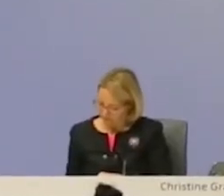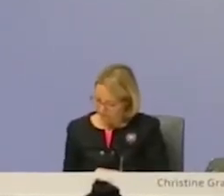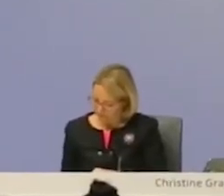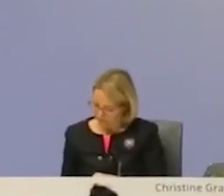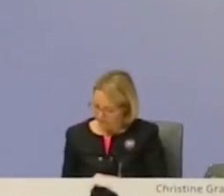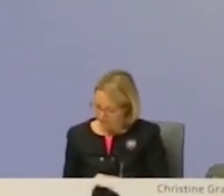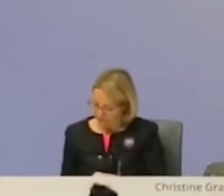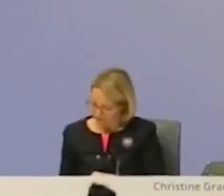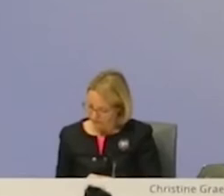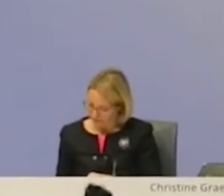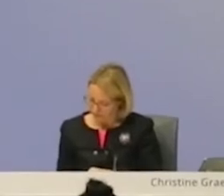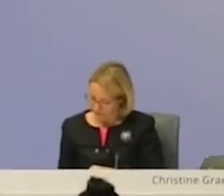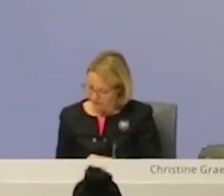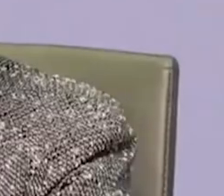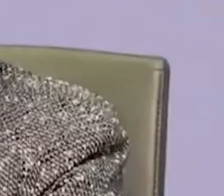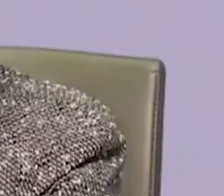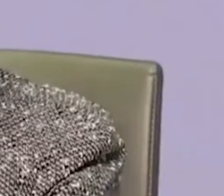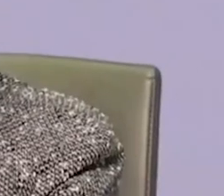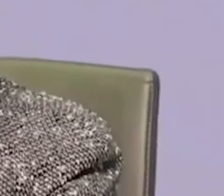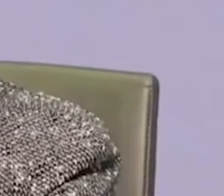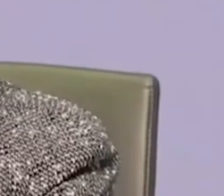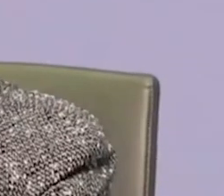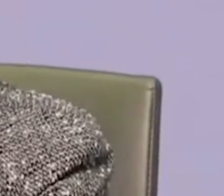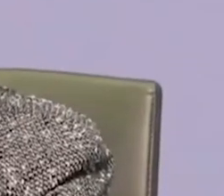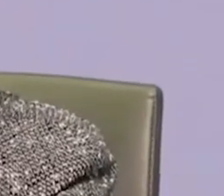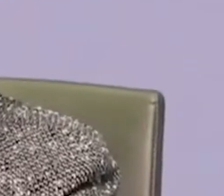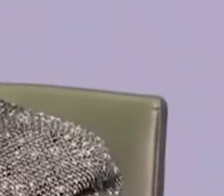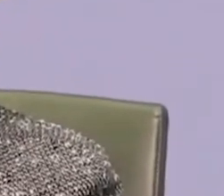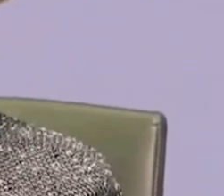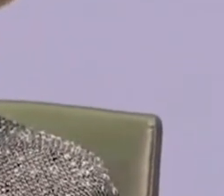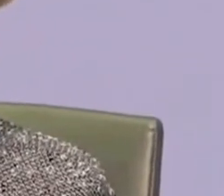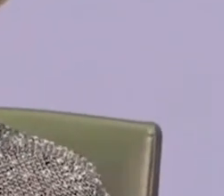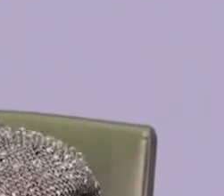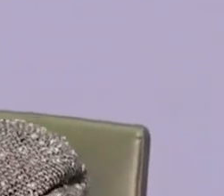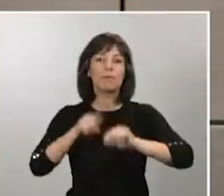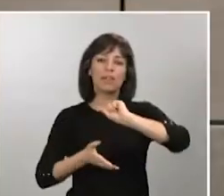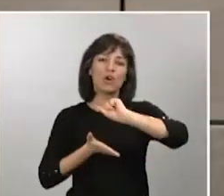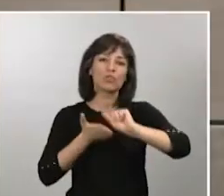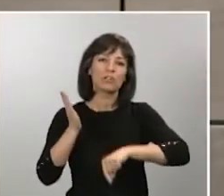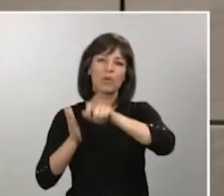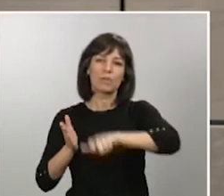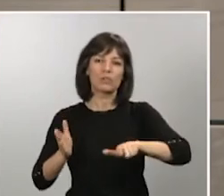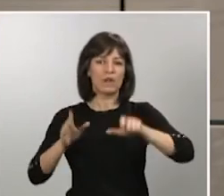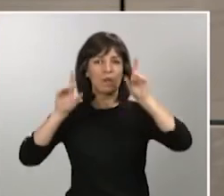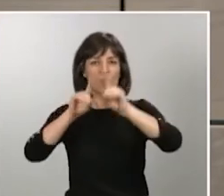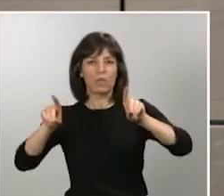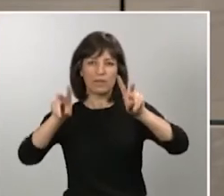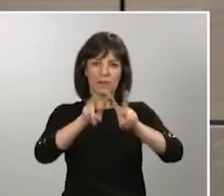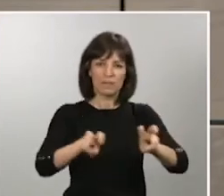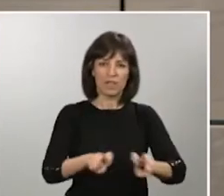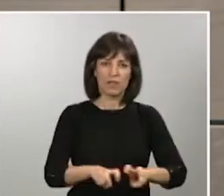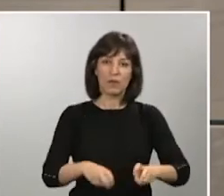entonces cuando los de la gala ampliaron su programa de compra de activos para hacer frente a la pandemia siguiendo en españa' el gobierno anunciará